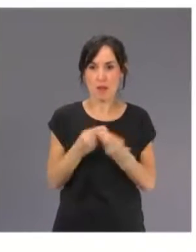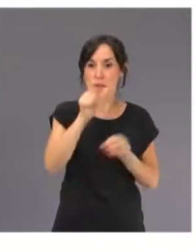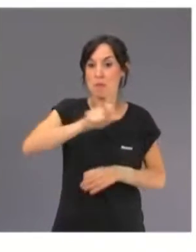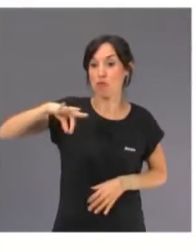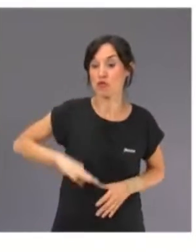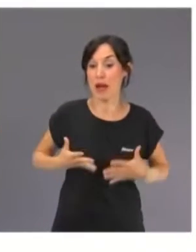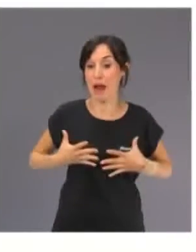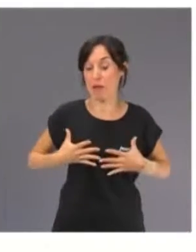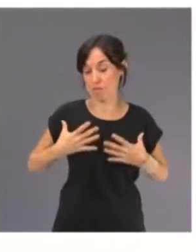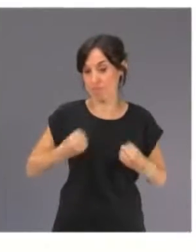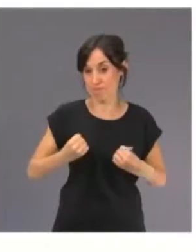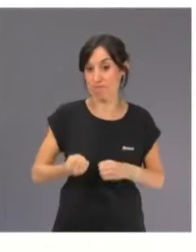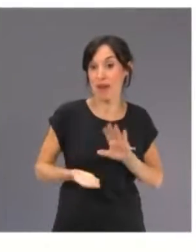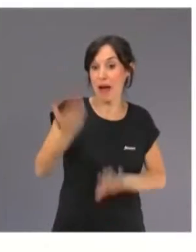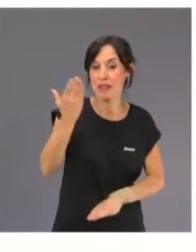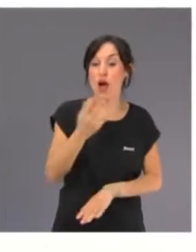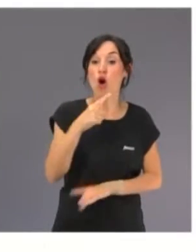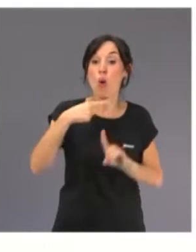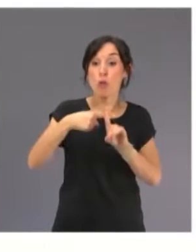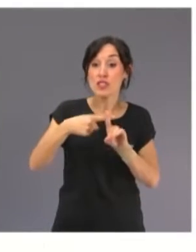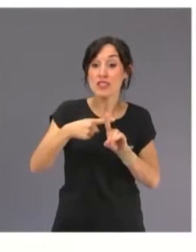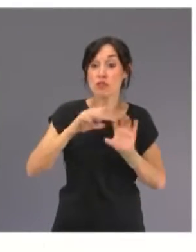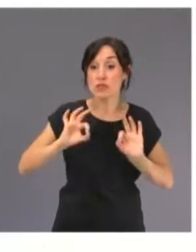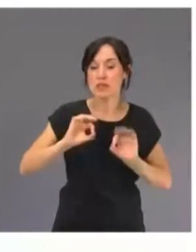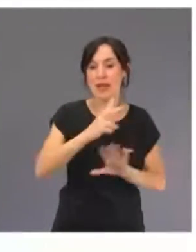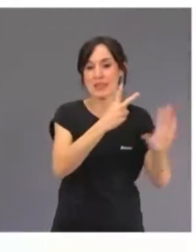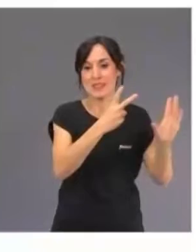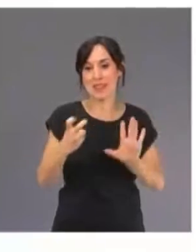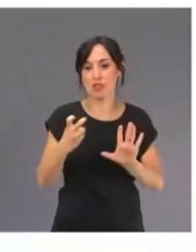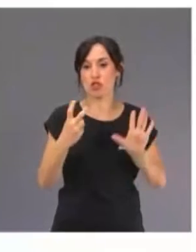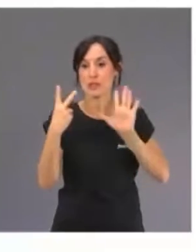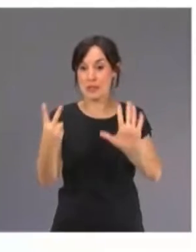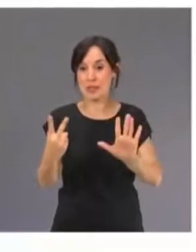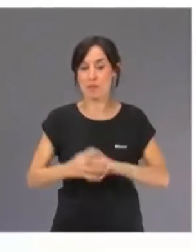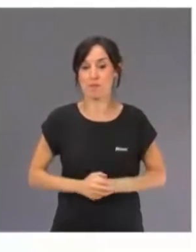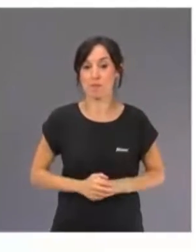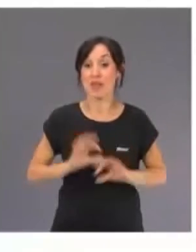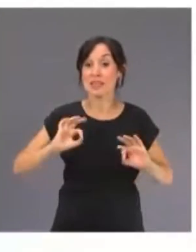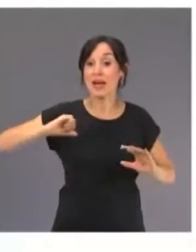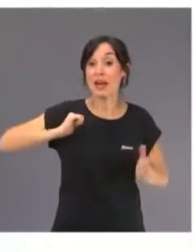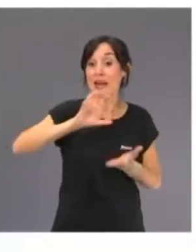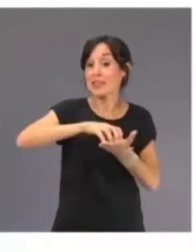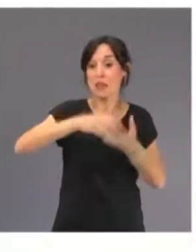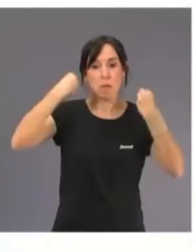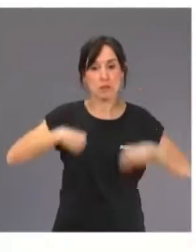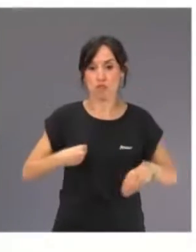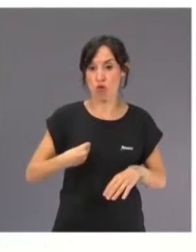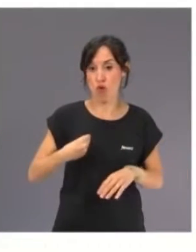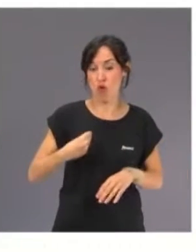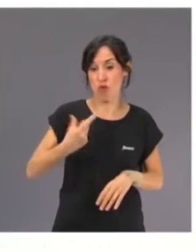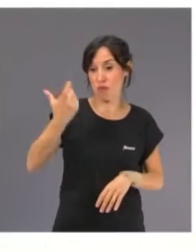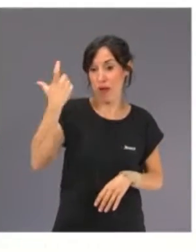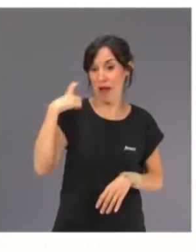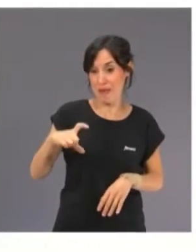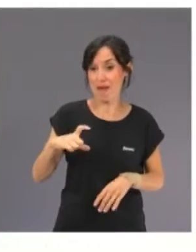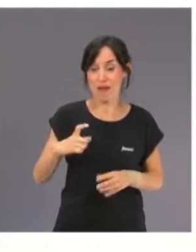Y positivos en estos momentos, 707. En cuanto a residencias, los datos son los mismos que ya les facilité